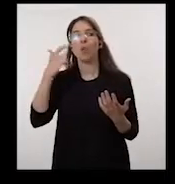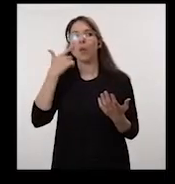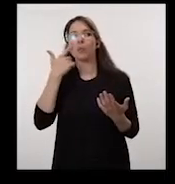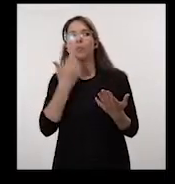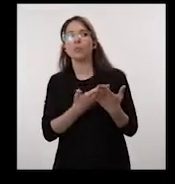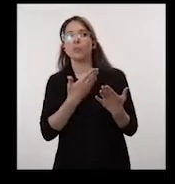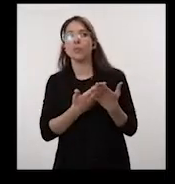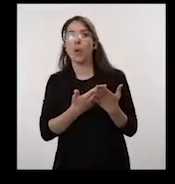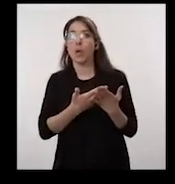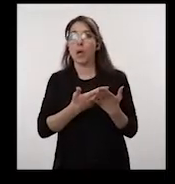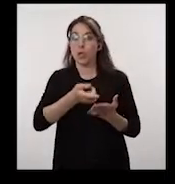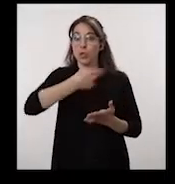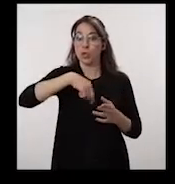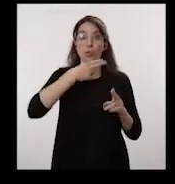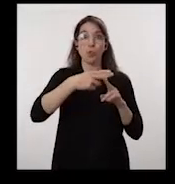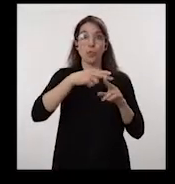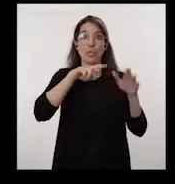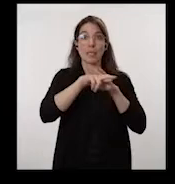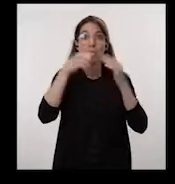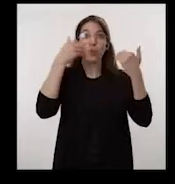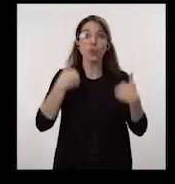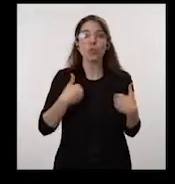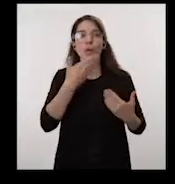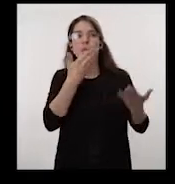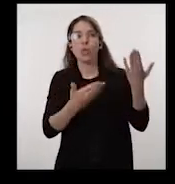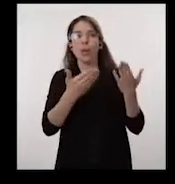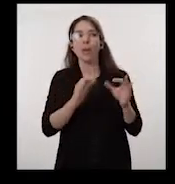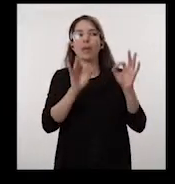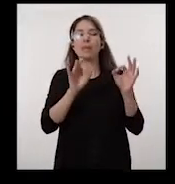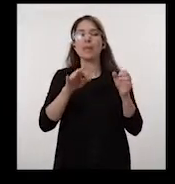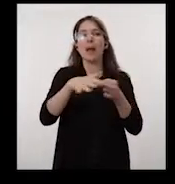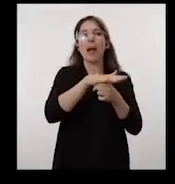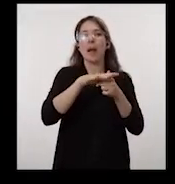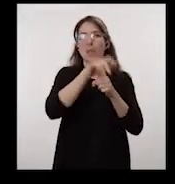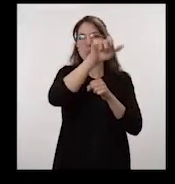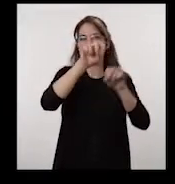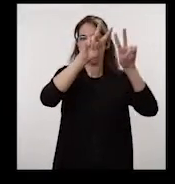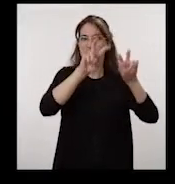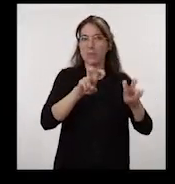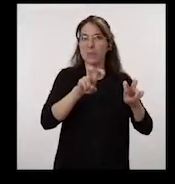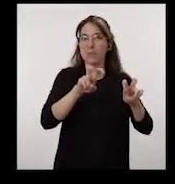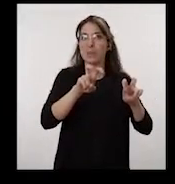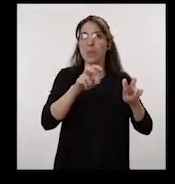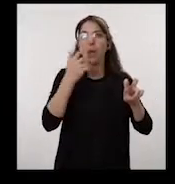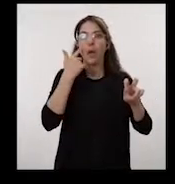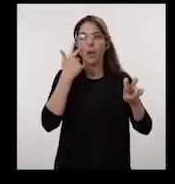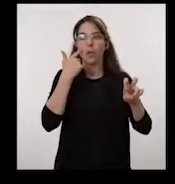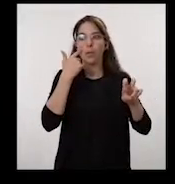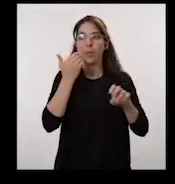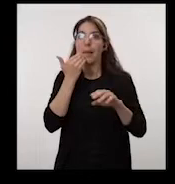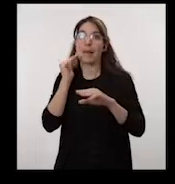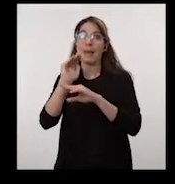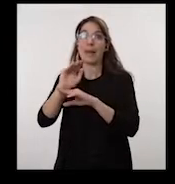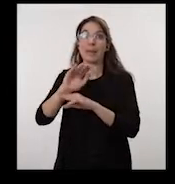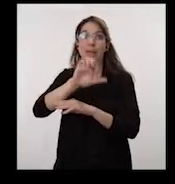políticas de recursos humanos específicamente en el marco de los investigadores a los principios que marcan